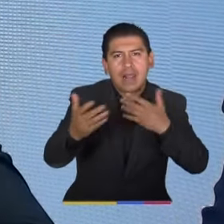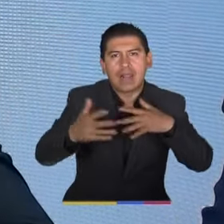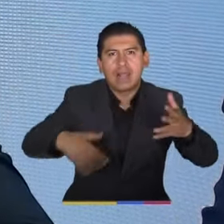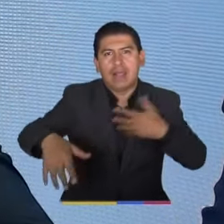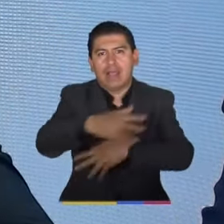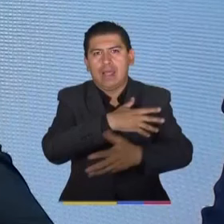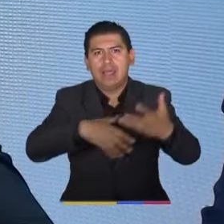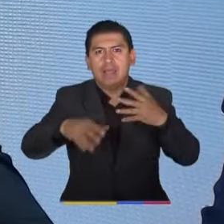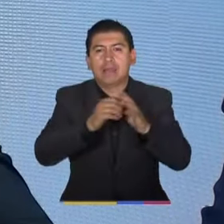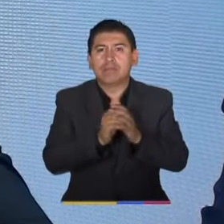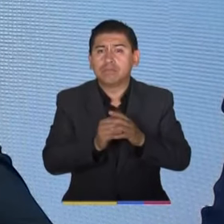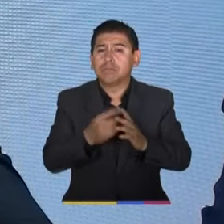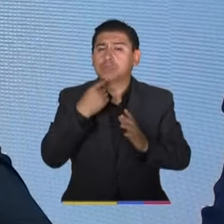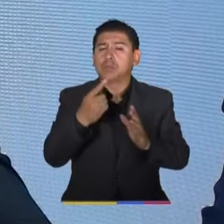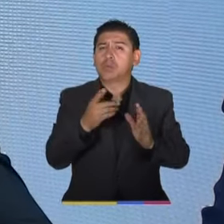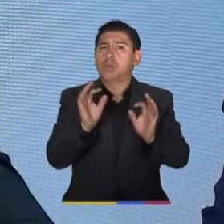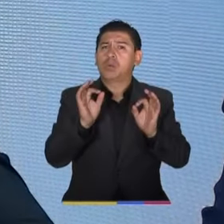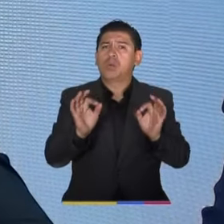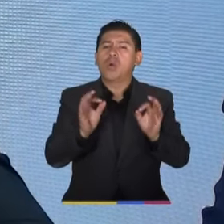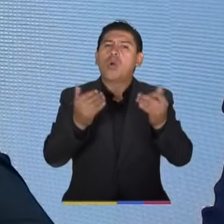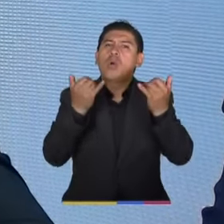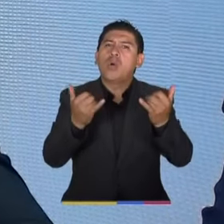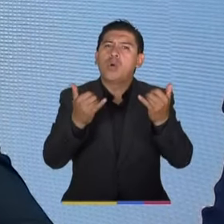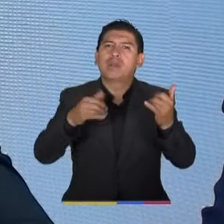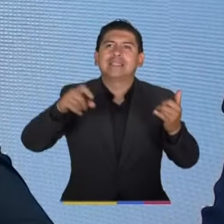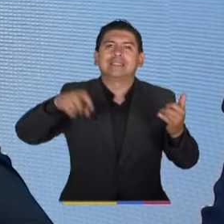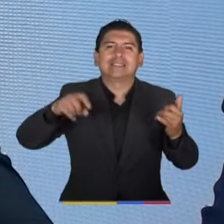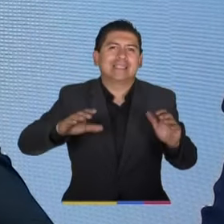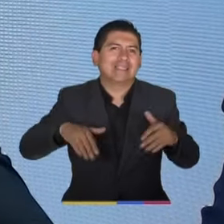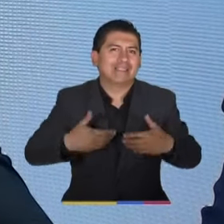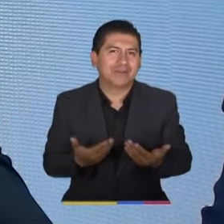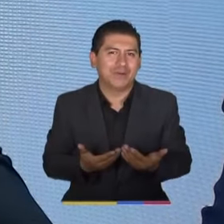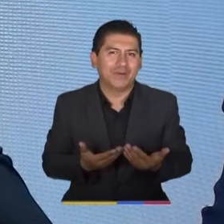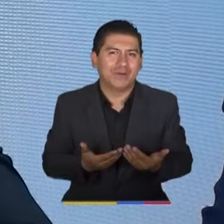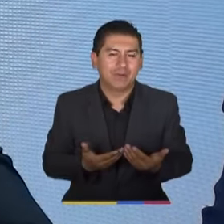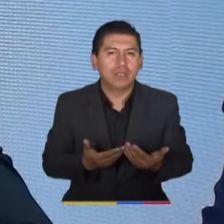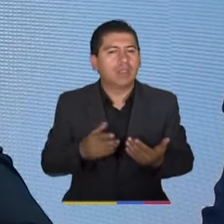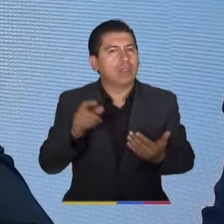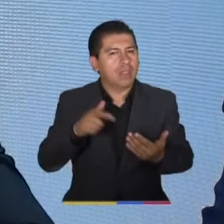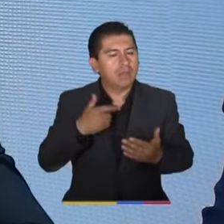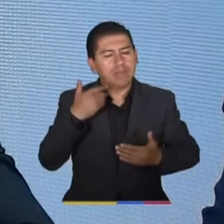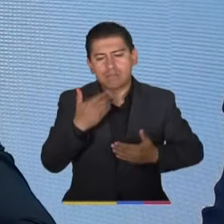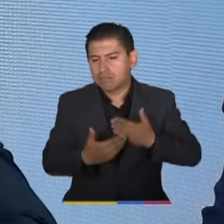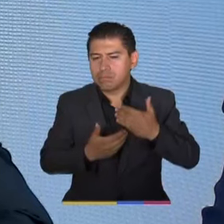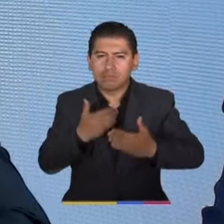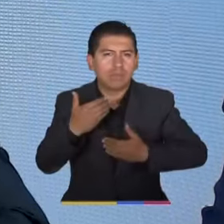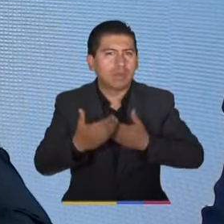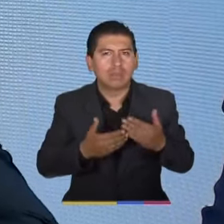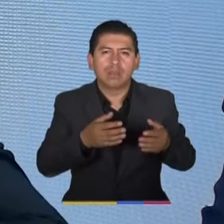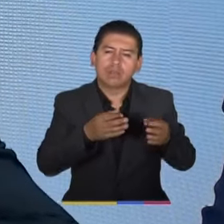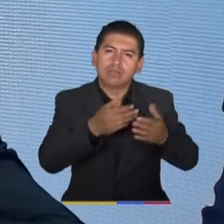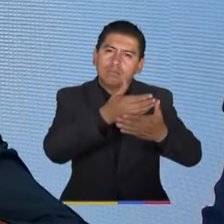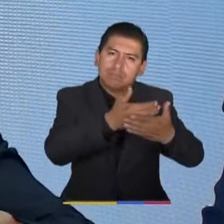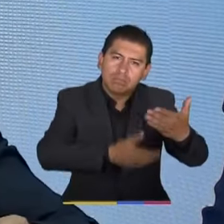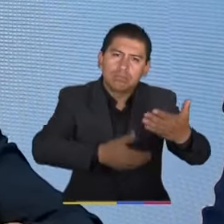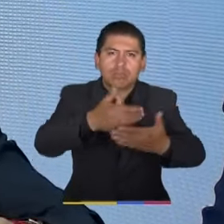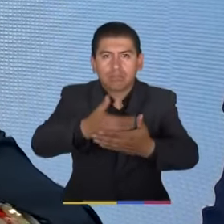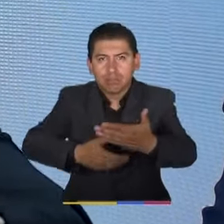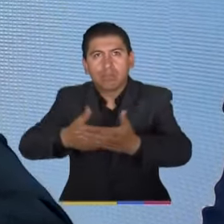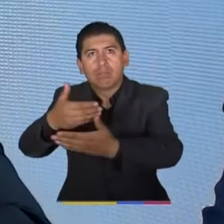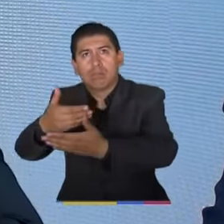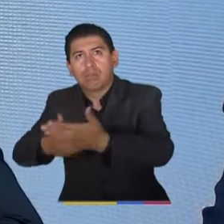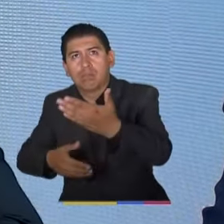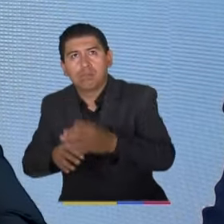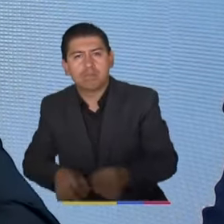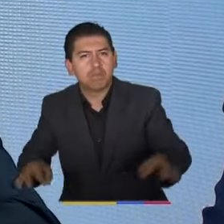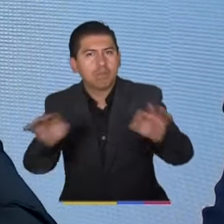iberoamericano, nos dice que quizás es hora de actualizar los procedimientos para la adopción de documentos en el marco